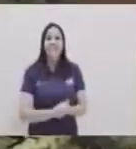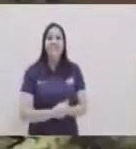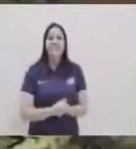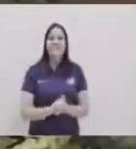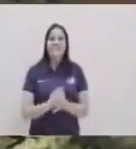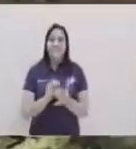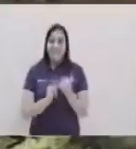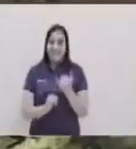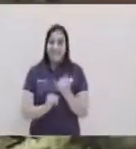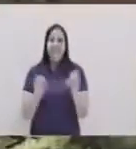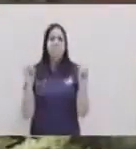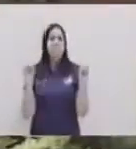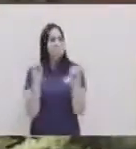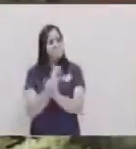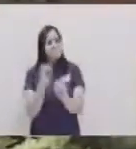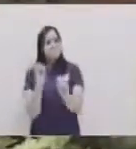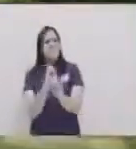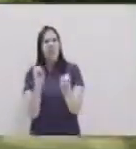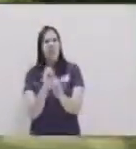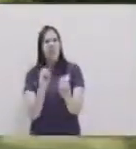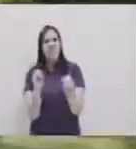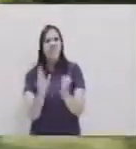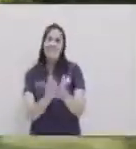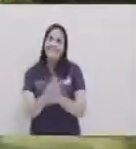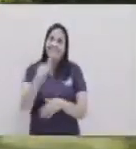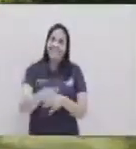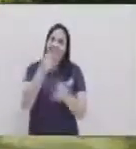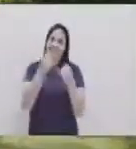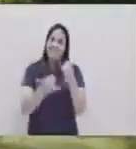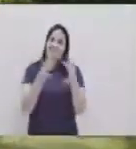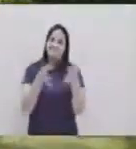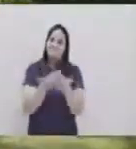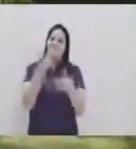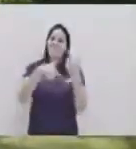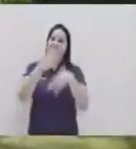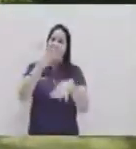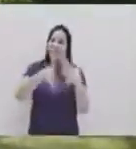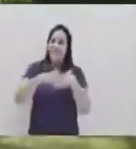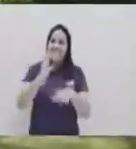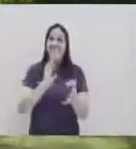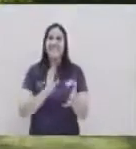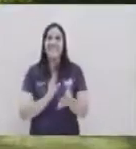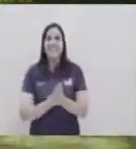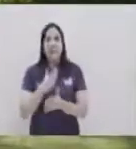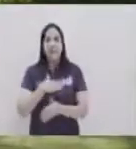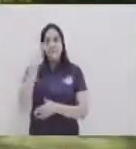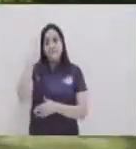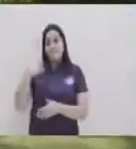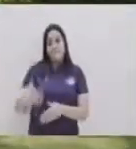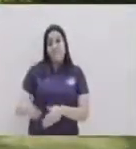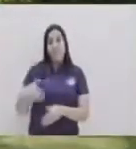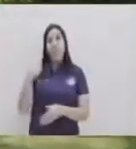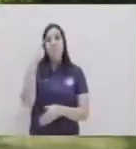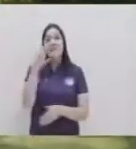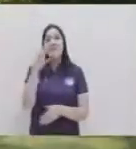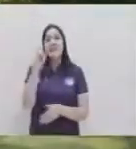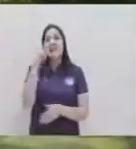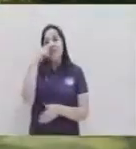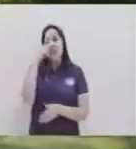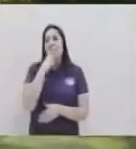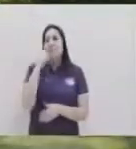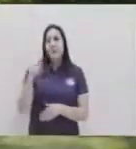y la última, nada. Esto ha sido todo en el segmento de lengua de señas. Mi nombre es Ruth